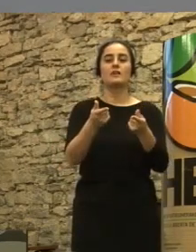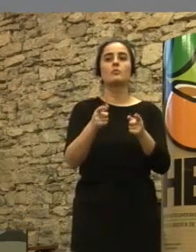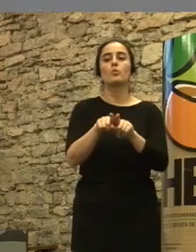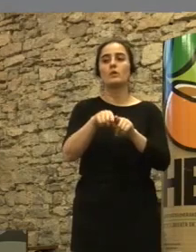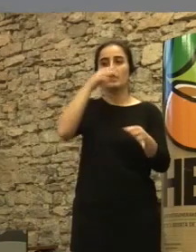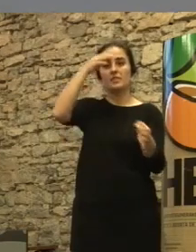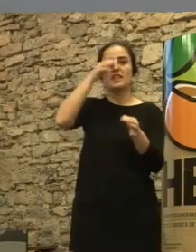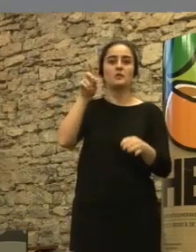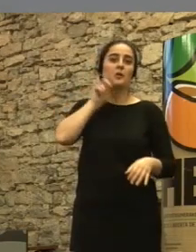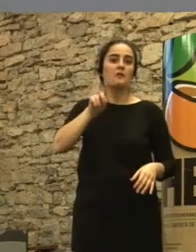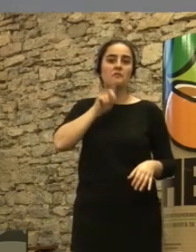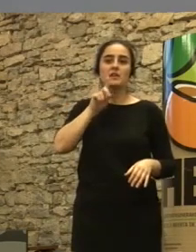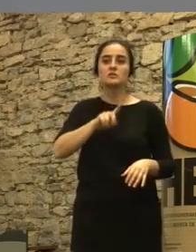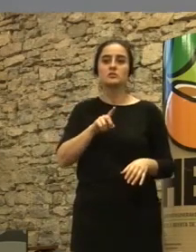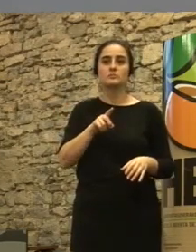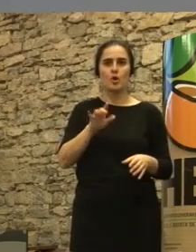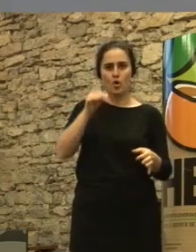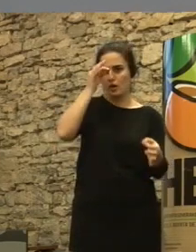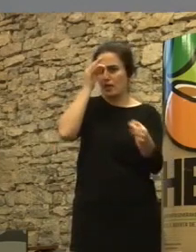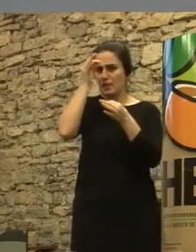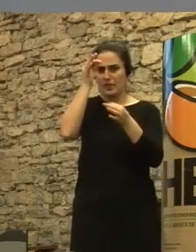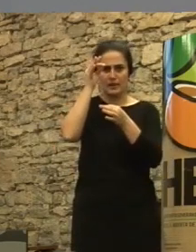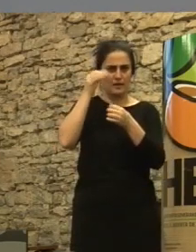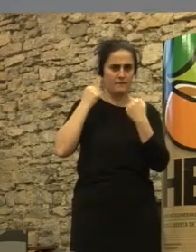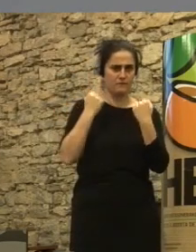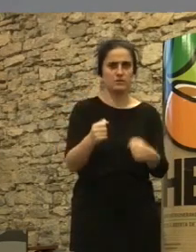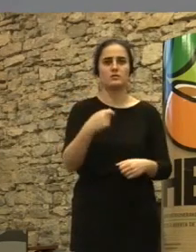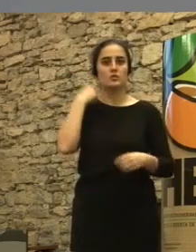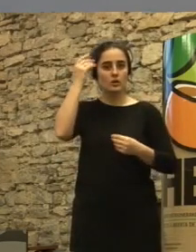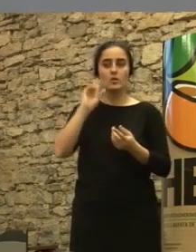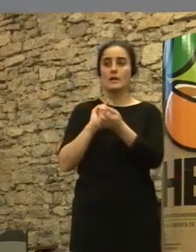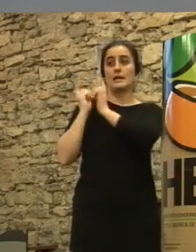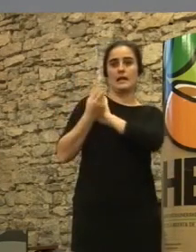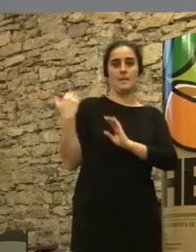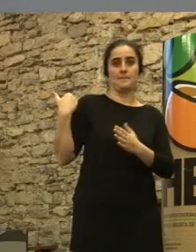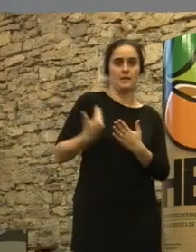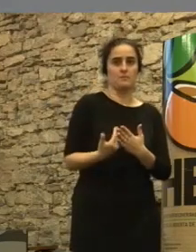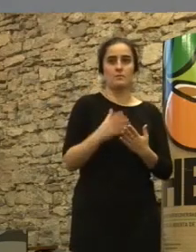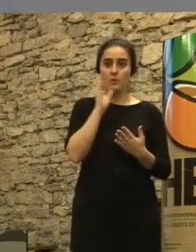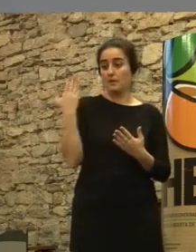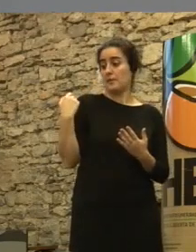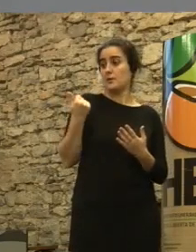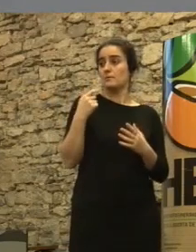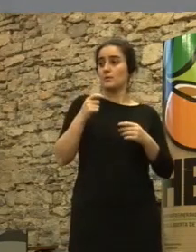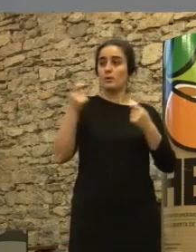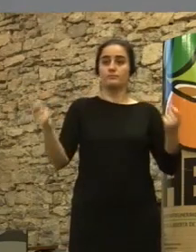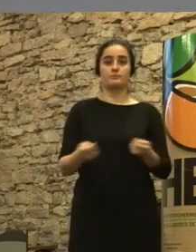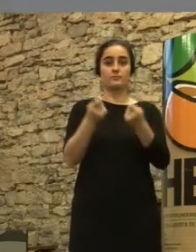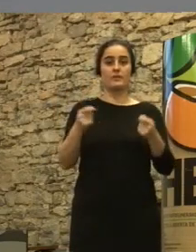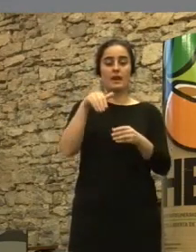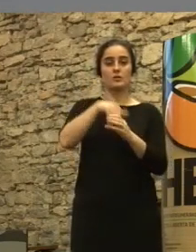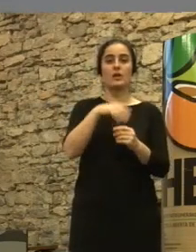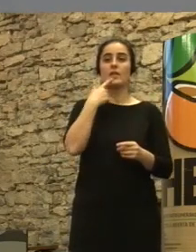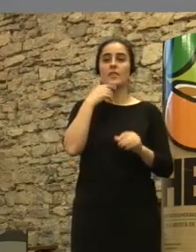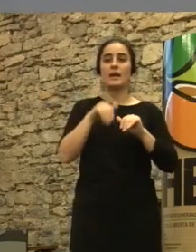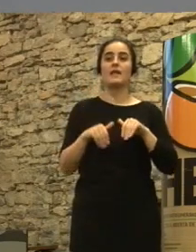detrás de otro sin ningún problema y con mucha concreción. Es una cosa que además yo creo que ha cambiado, es una opinión personal esto. Pero hasta hace poco en las campañas electorales teníamos al candidato X que